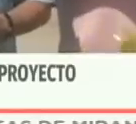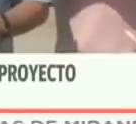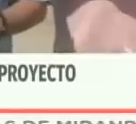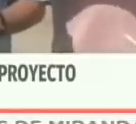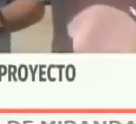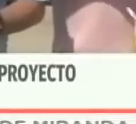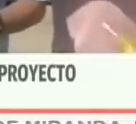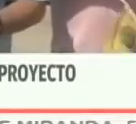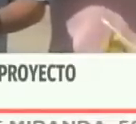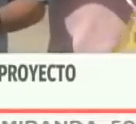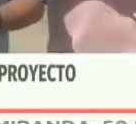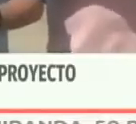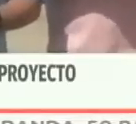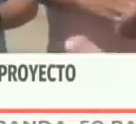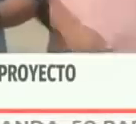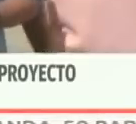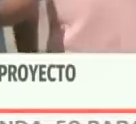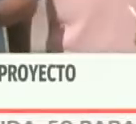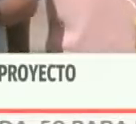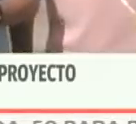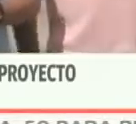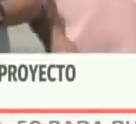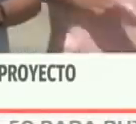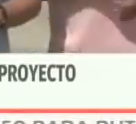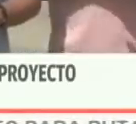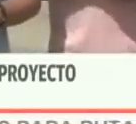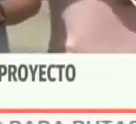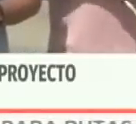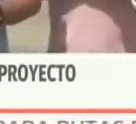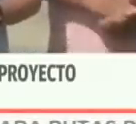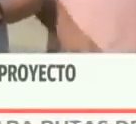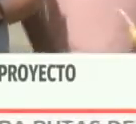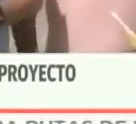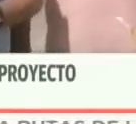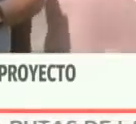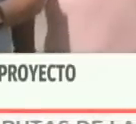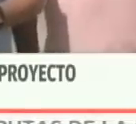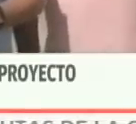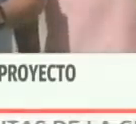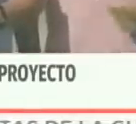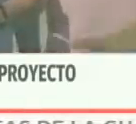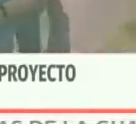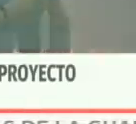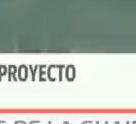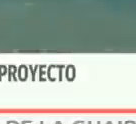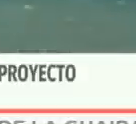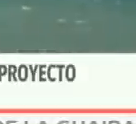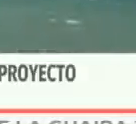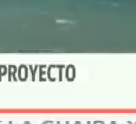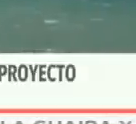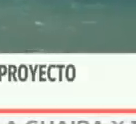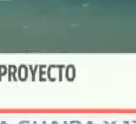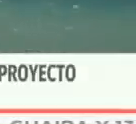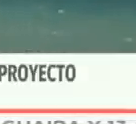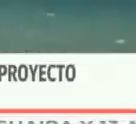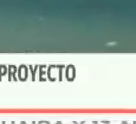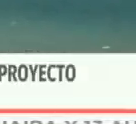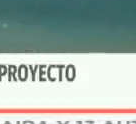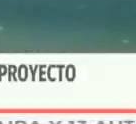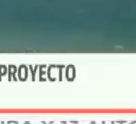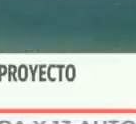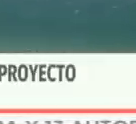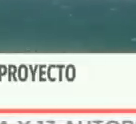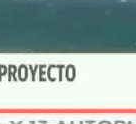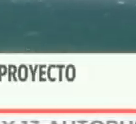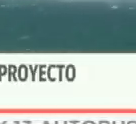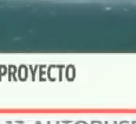el conglomerado industrial Navinca en el estado Sucre, donde se construyen, donde el tercero de los